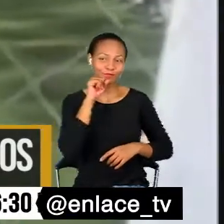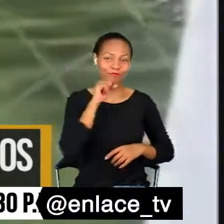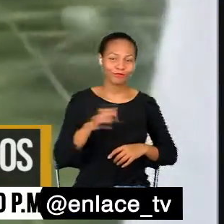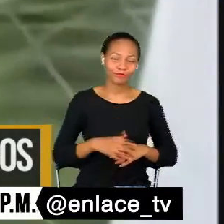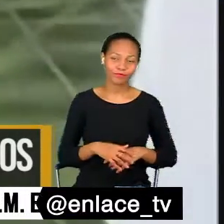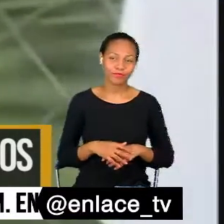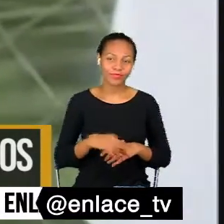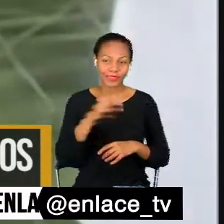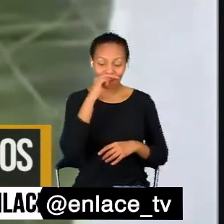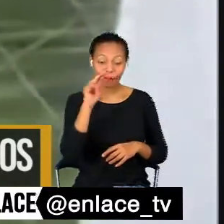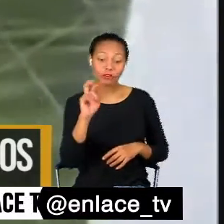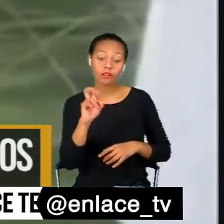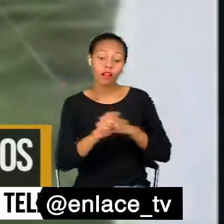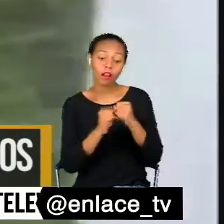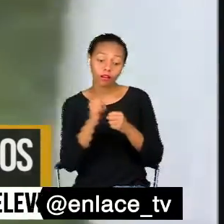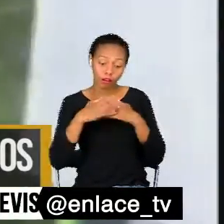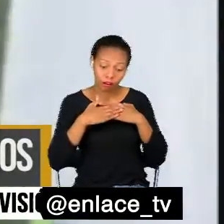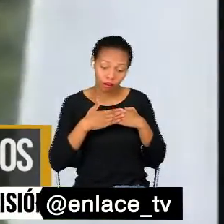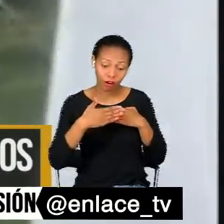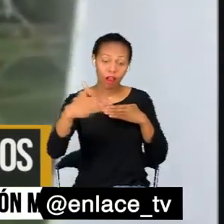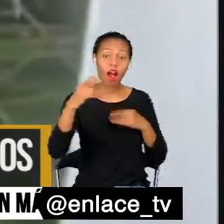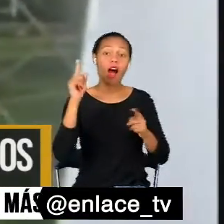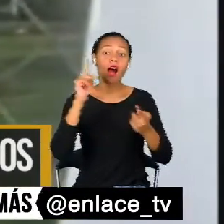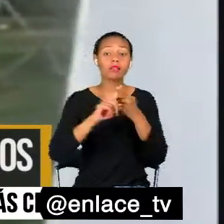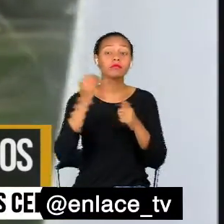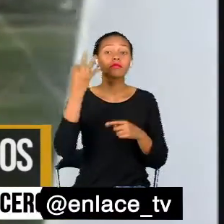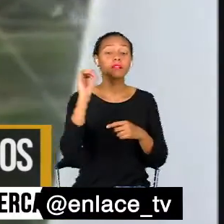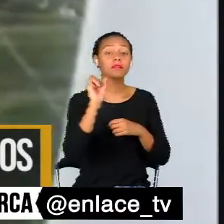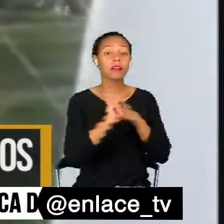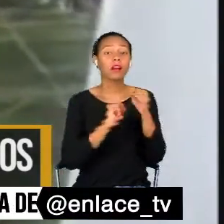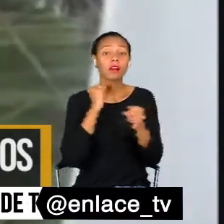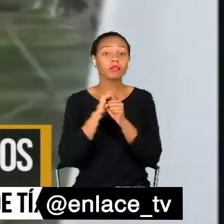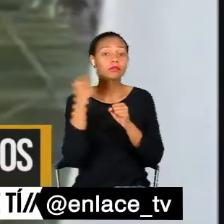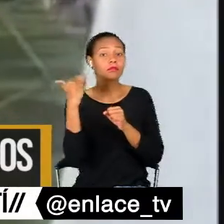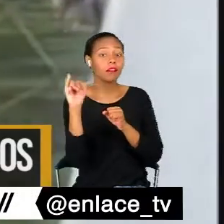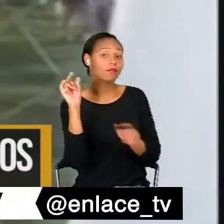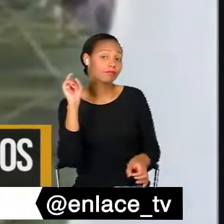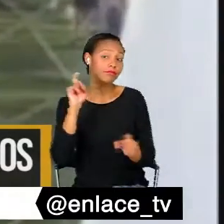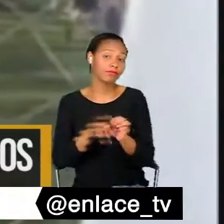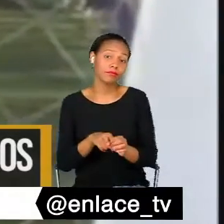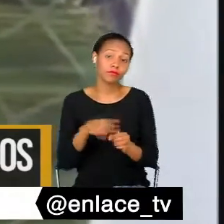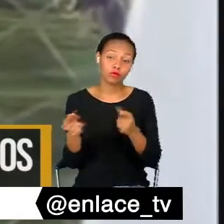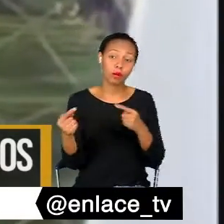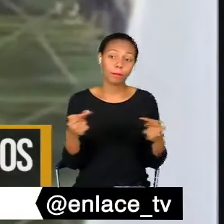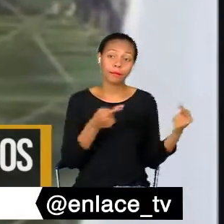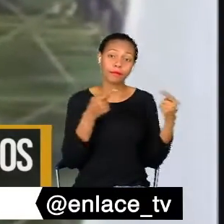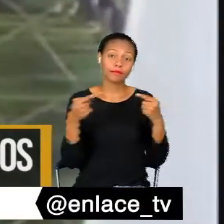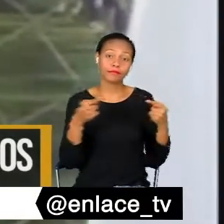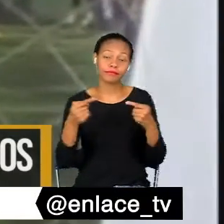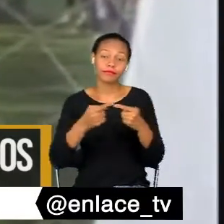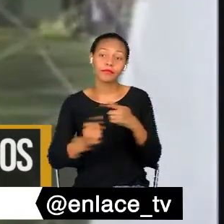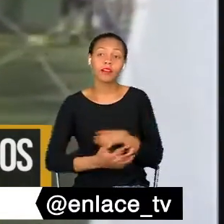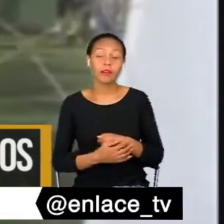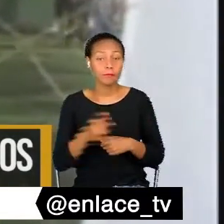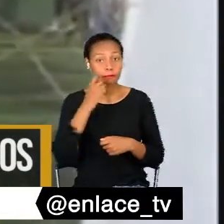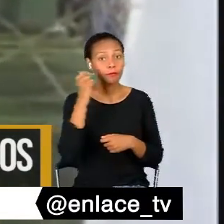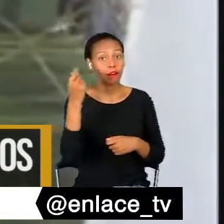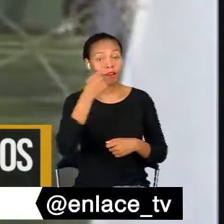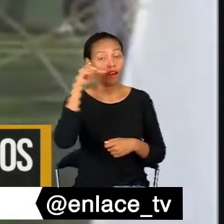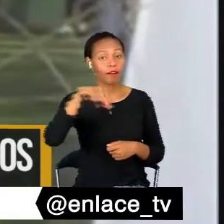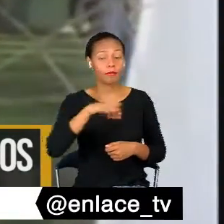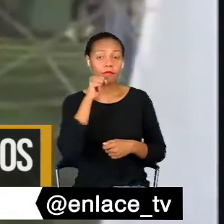años hasta adultos que oscilan entre los 30 años de edad ya están inscritos en esta competencia, la primera de este tipo a realizarse en la ciudad el